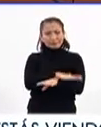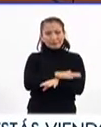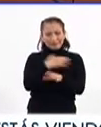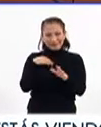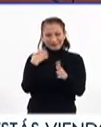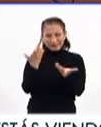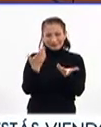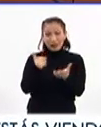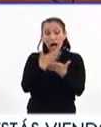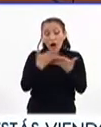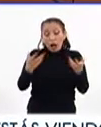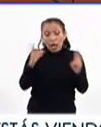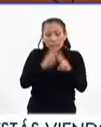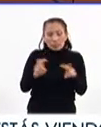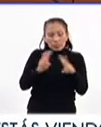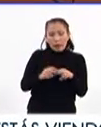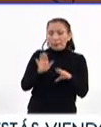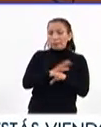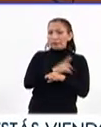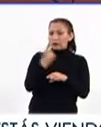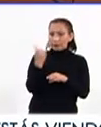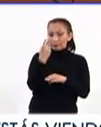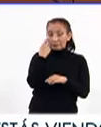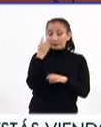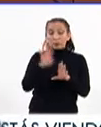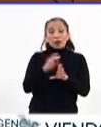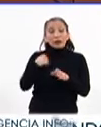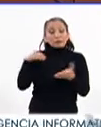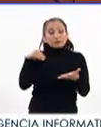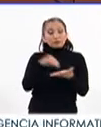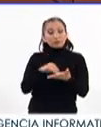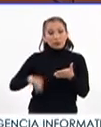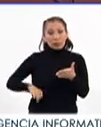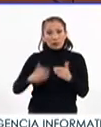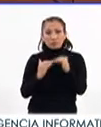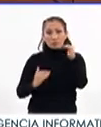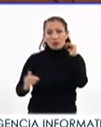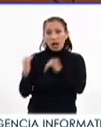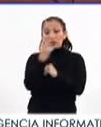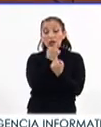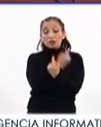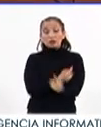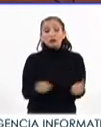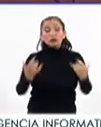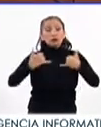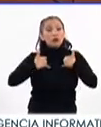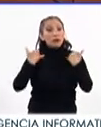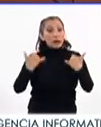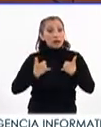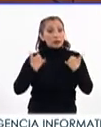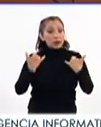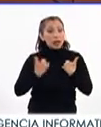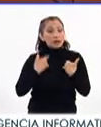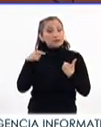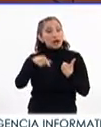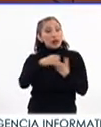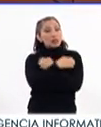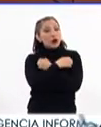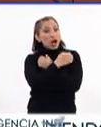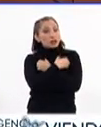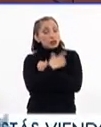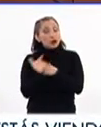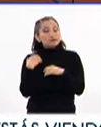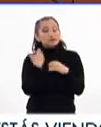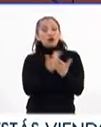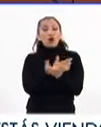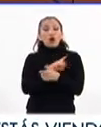que hoy se analiza, entre otras razones, porque establece el interés superior de la niñez y la juventud en la educación que